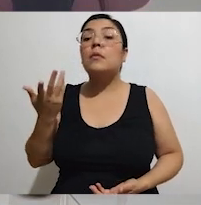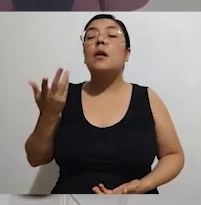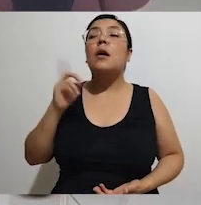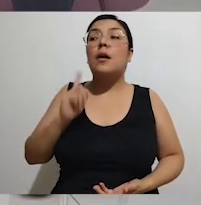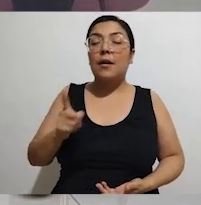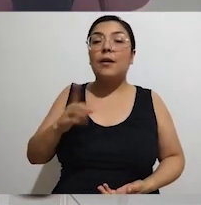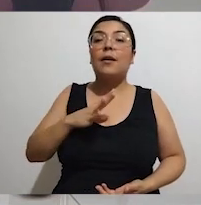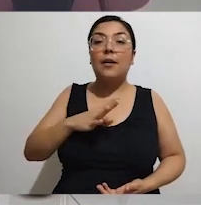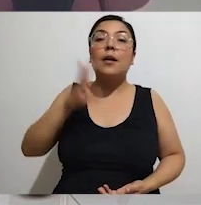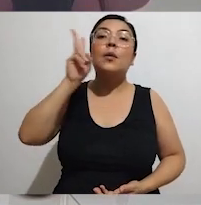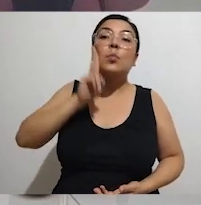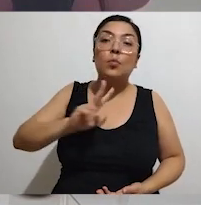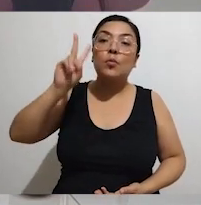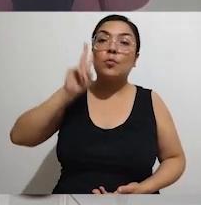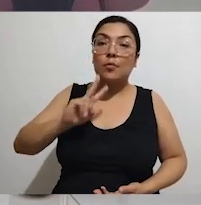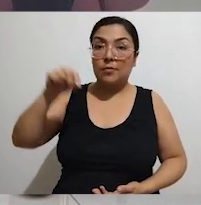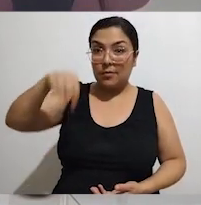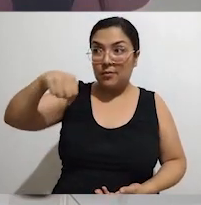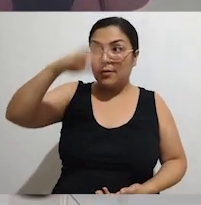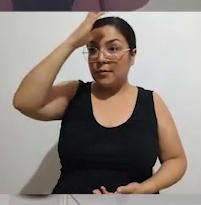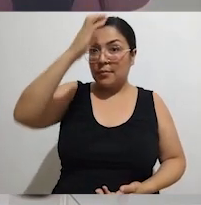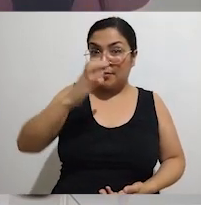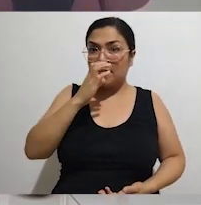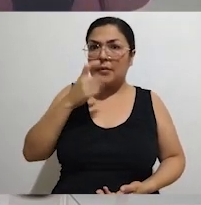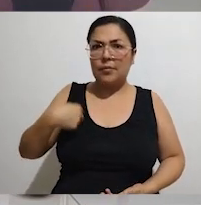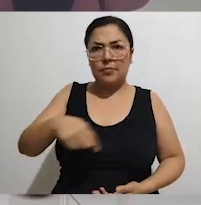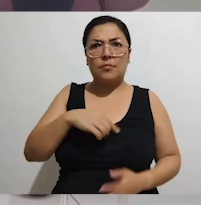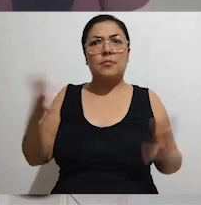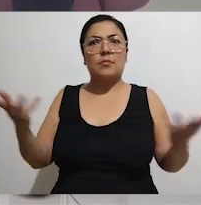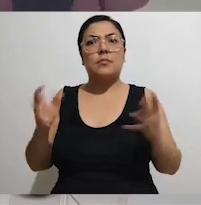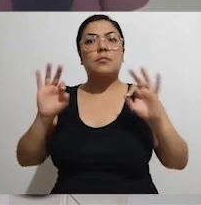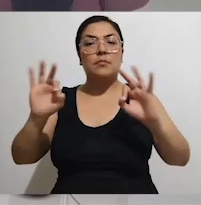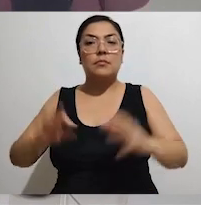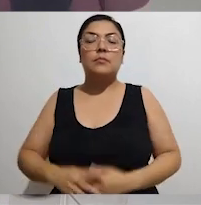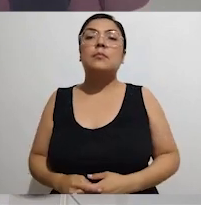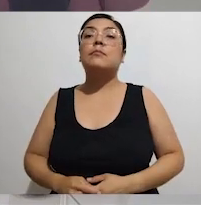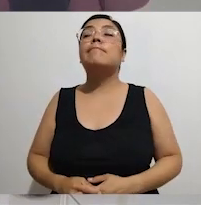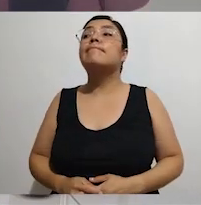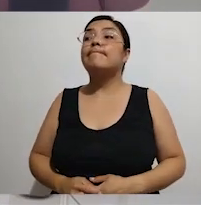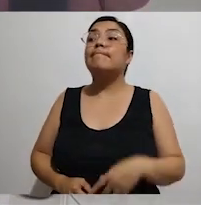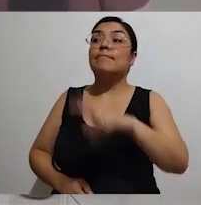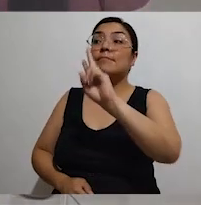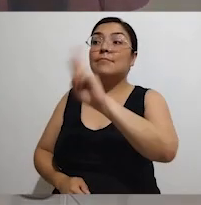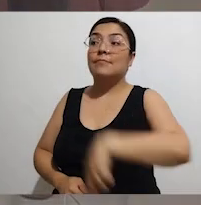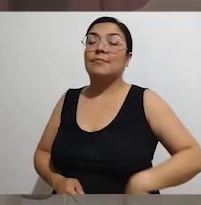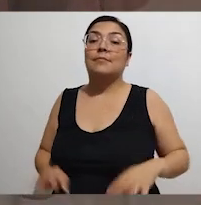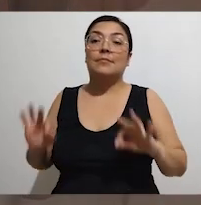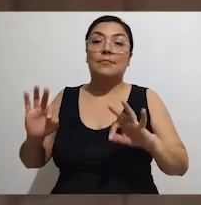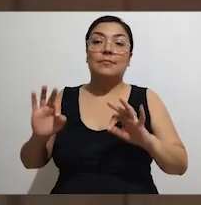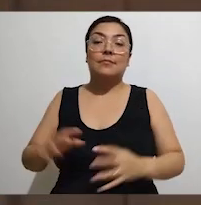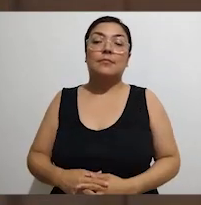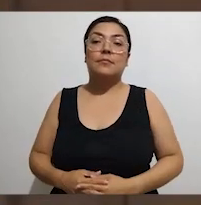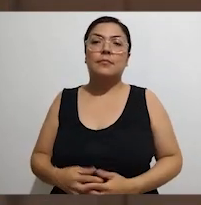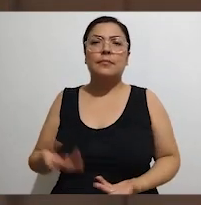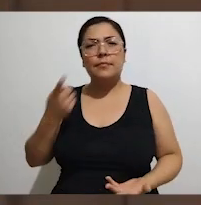programas que fueron piloto y en donde Coahuila pues realmente ha tenido excelentes resultados en los últimos años. Fíjate que sí es correcto y quisiera referirme al